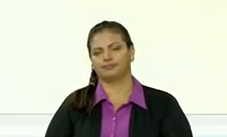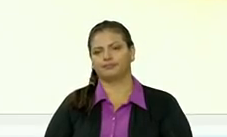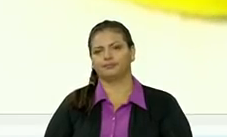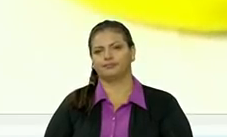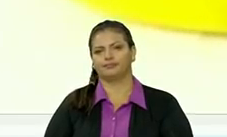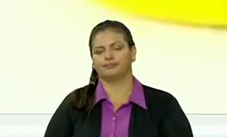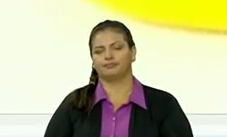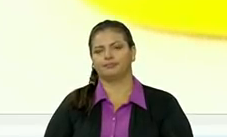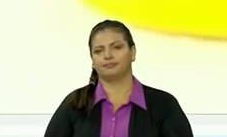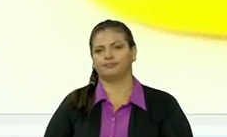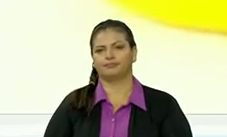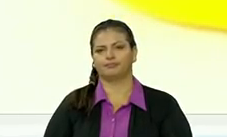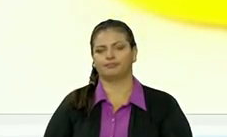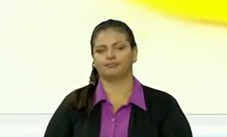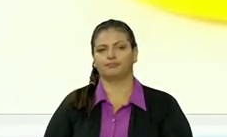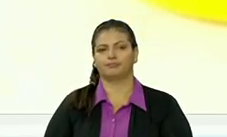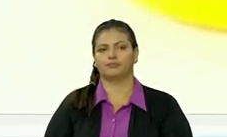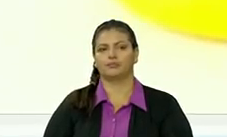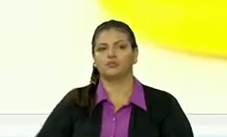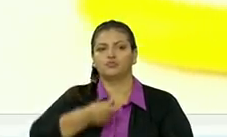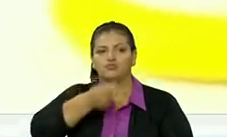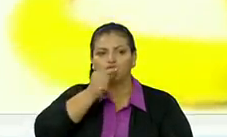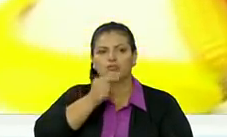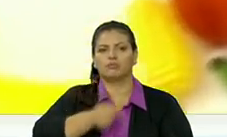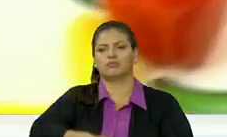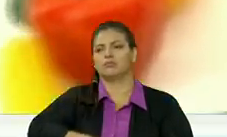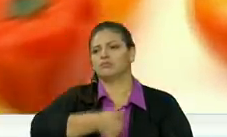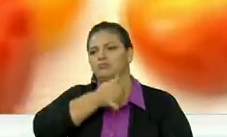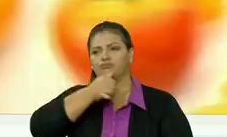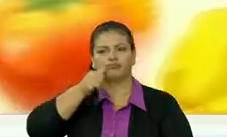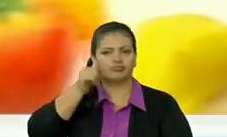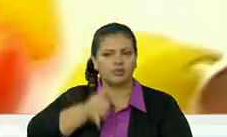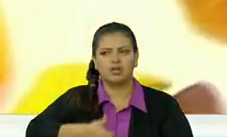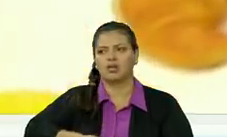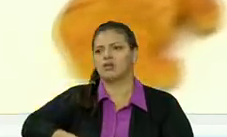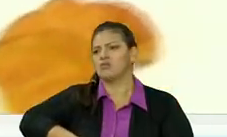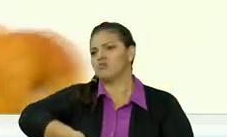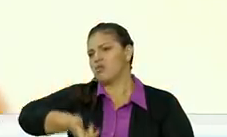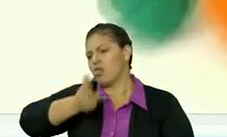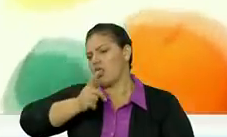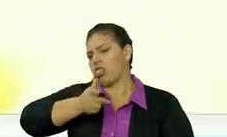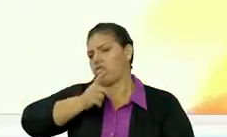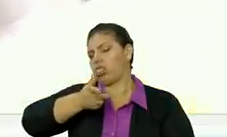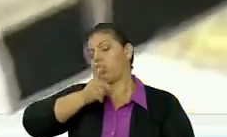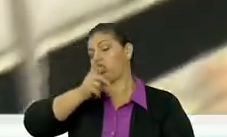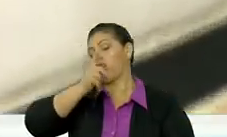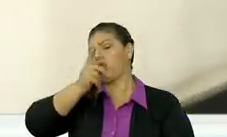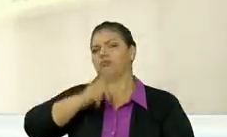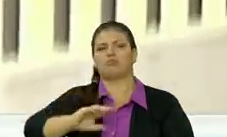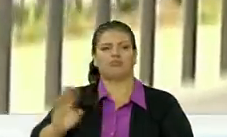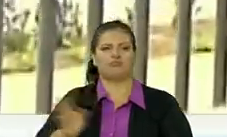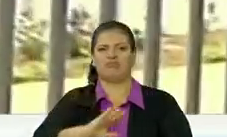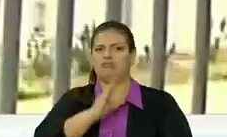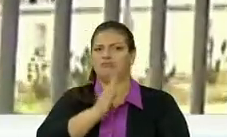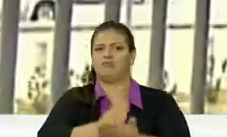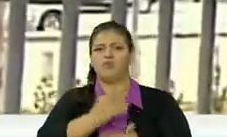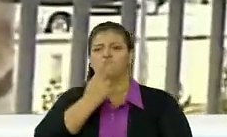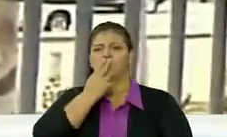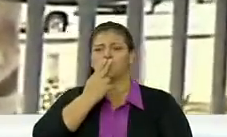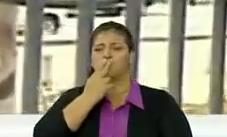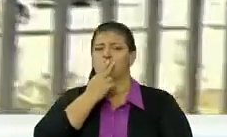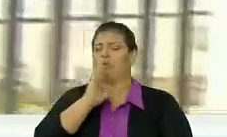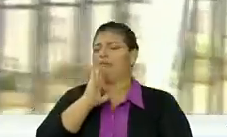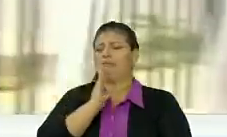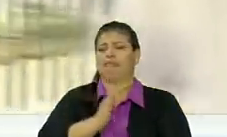usuarios. Sí, también deben evitar el alcohol. Pero desde luego, alcohol y tabaco es lo principal que deberían evitar. Listo, muchas gracias a la